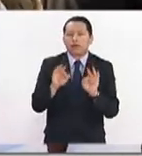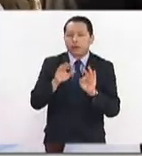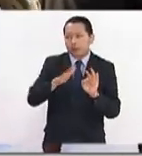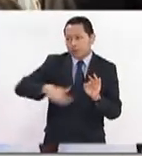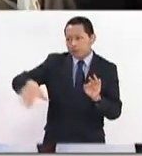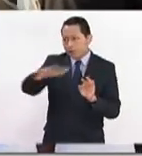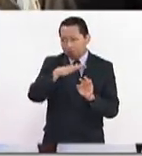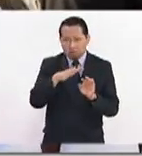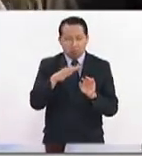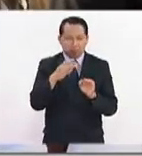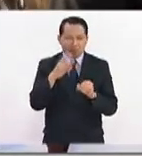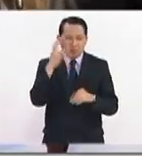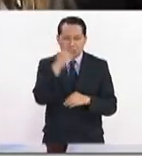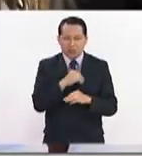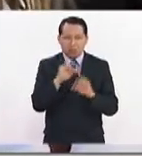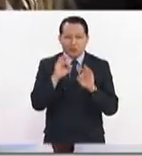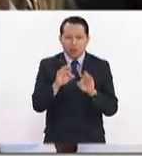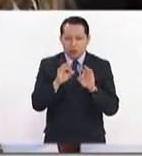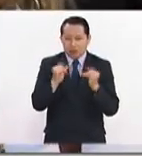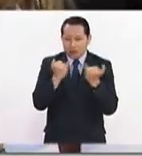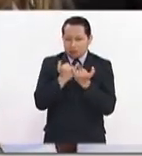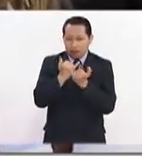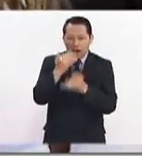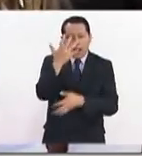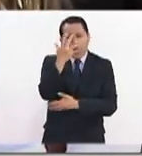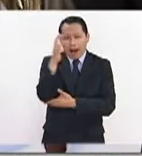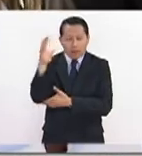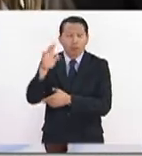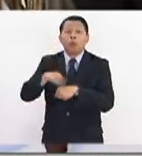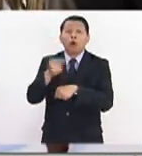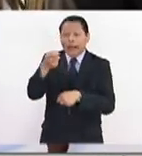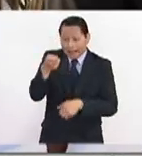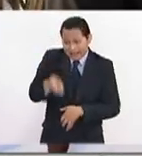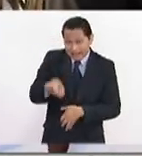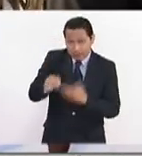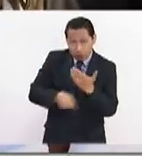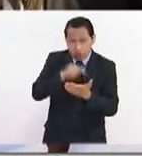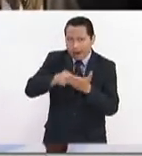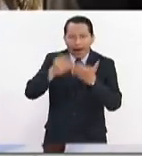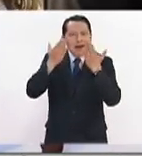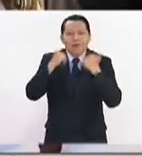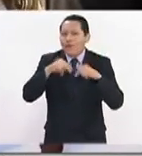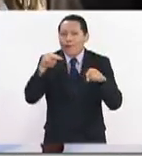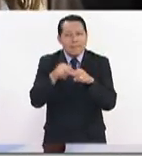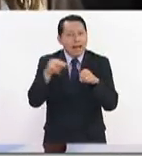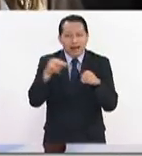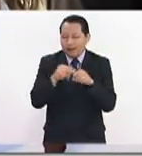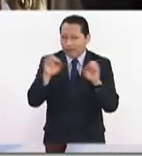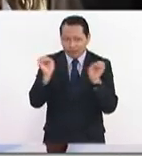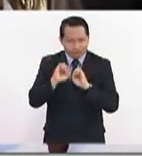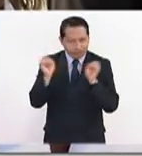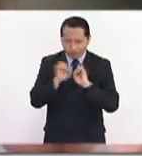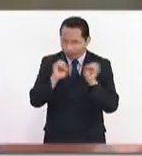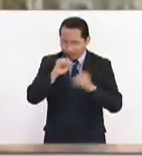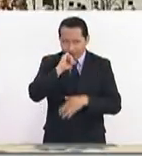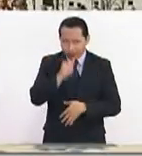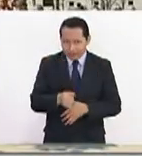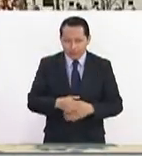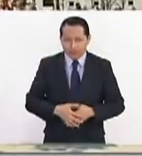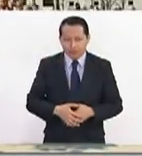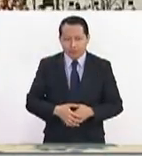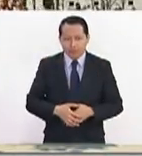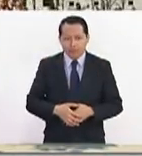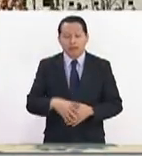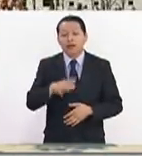zona, toda la parte arbolada. En esta zona no había ningún parque y sobre todo de estas dimensiones. Tiene